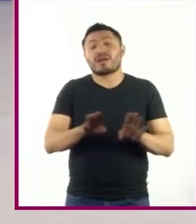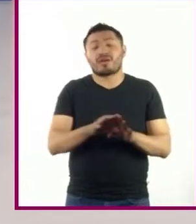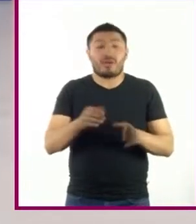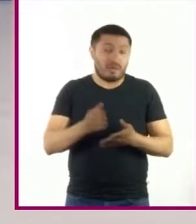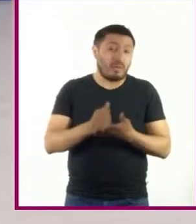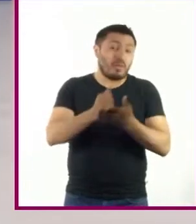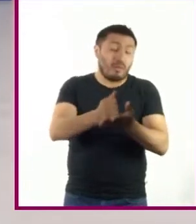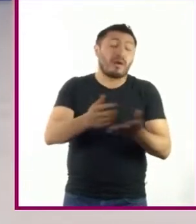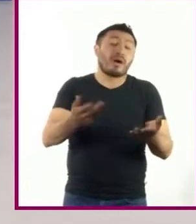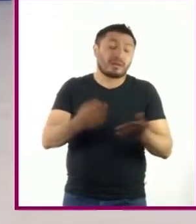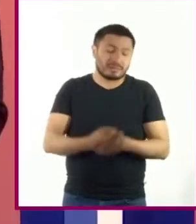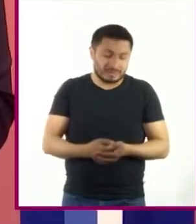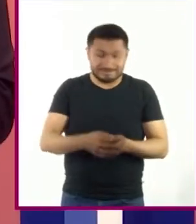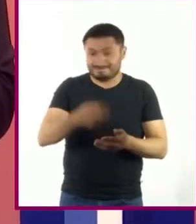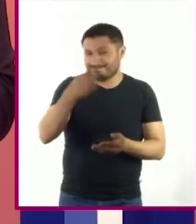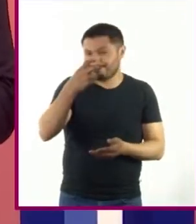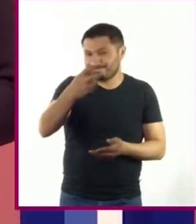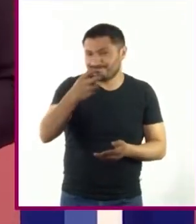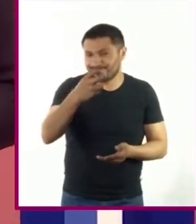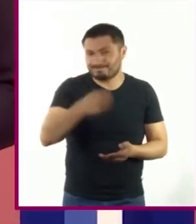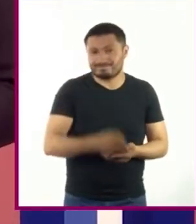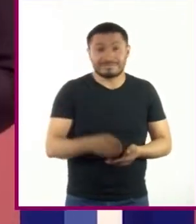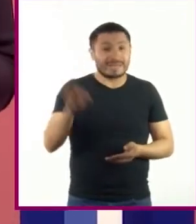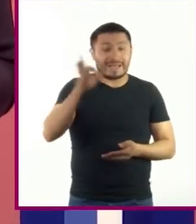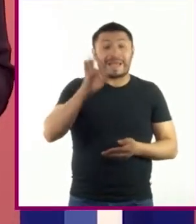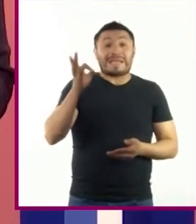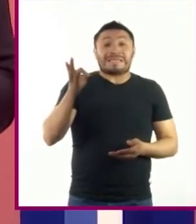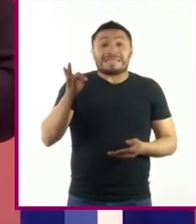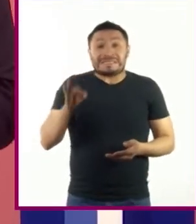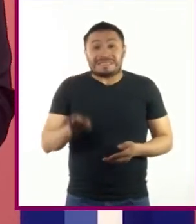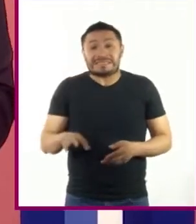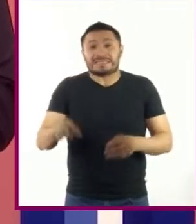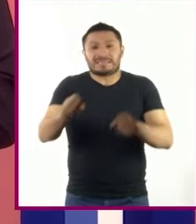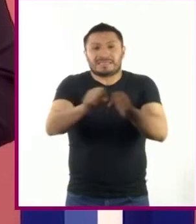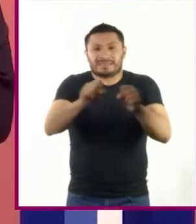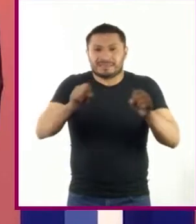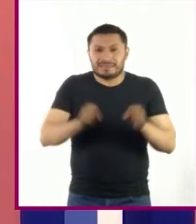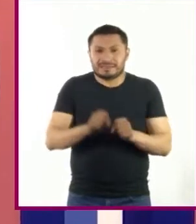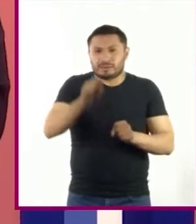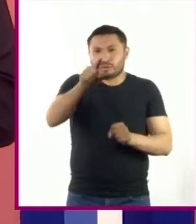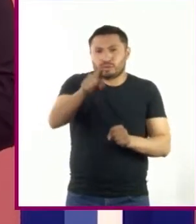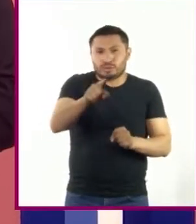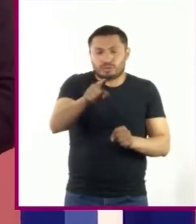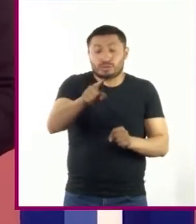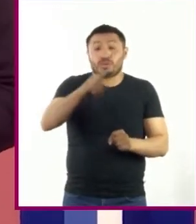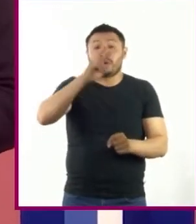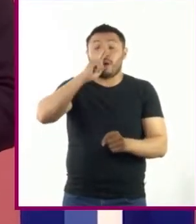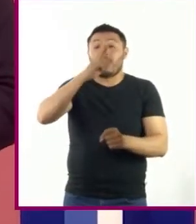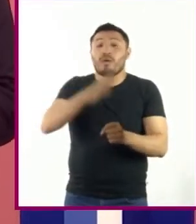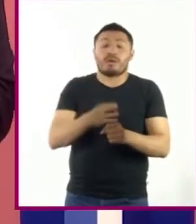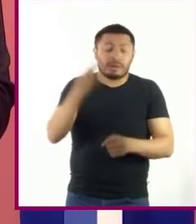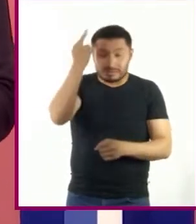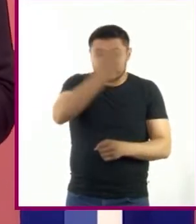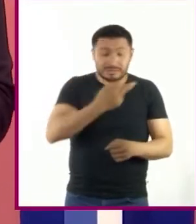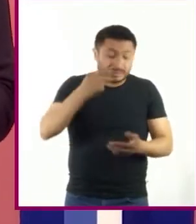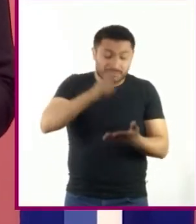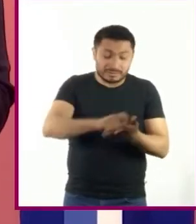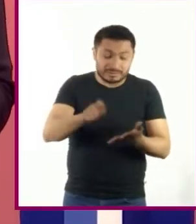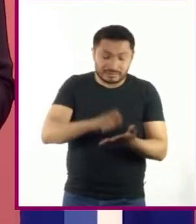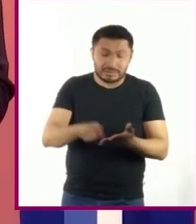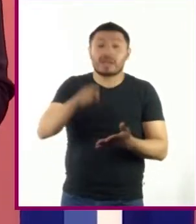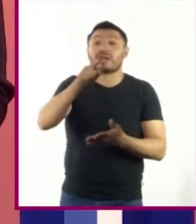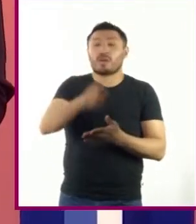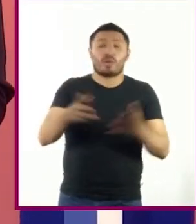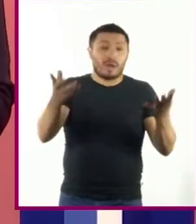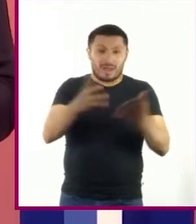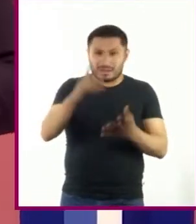suyo. Exactamente. Si tuviera un salón y a ti te correspondería revisar su texto, podrías hacerle